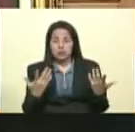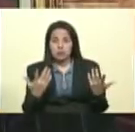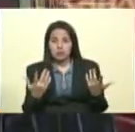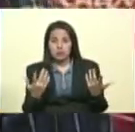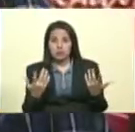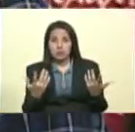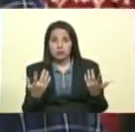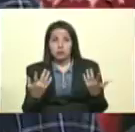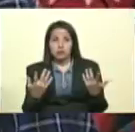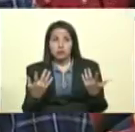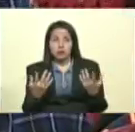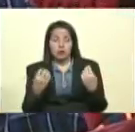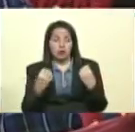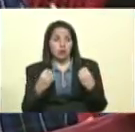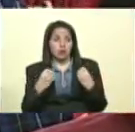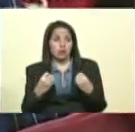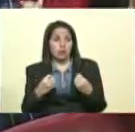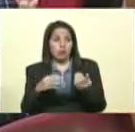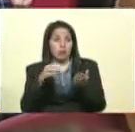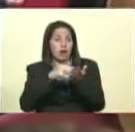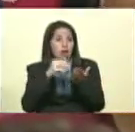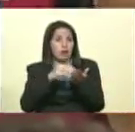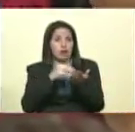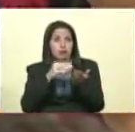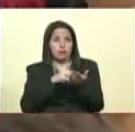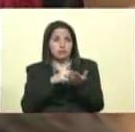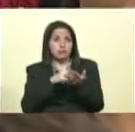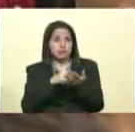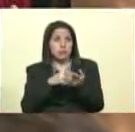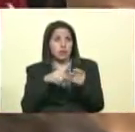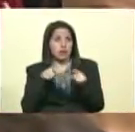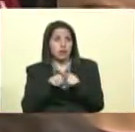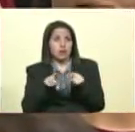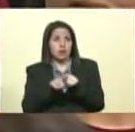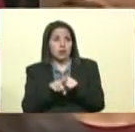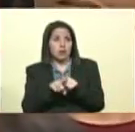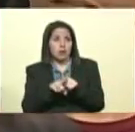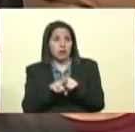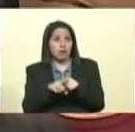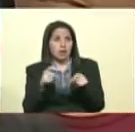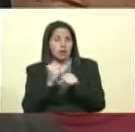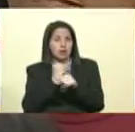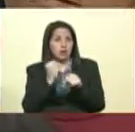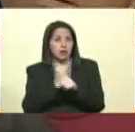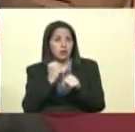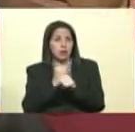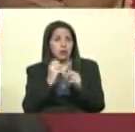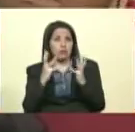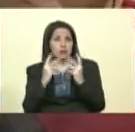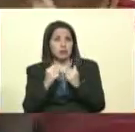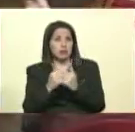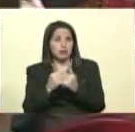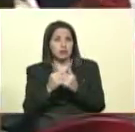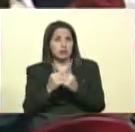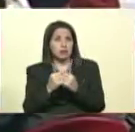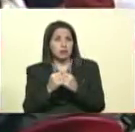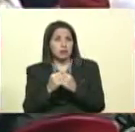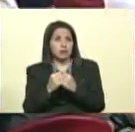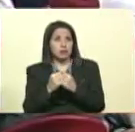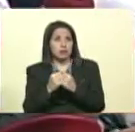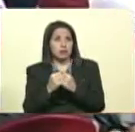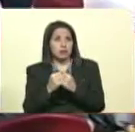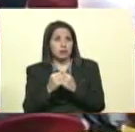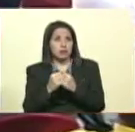Desde la compañera obrera, compañero obrero, del trabajador administrativo,